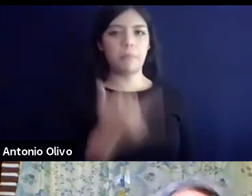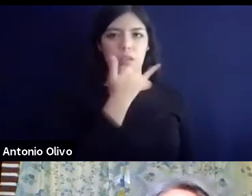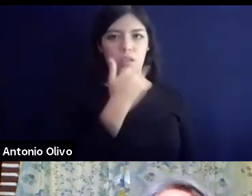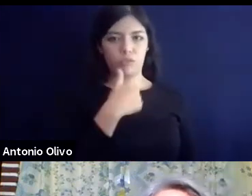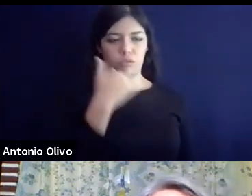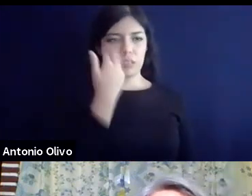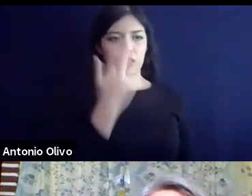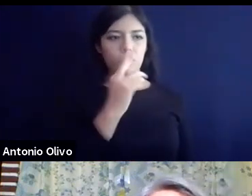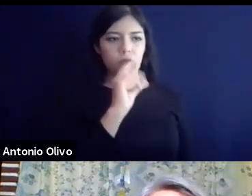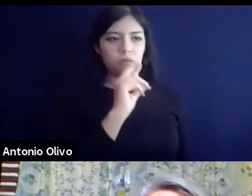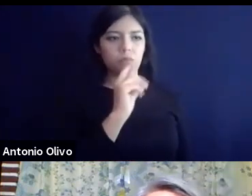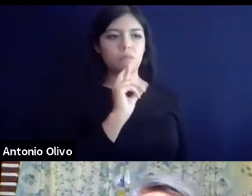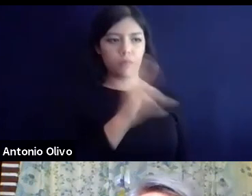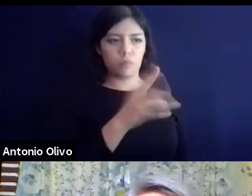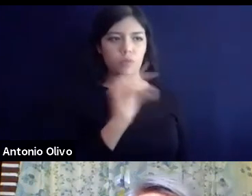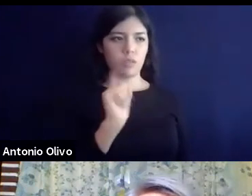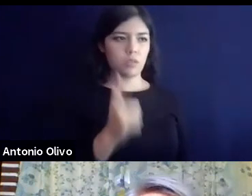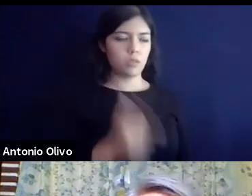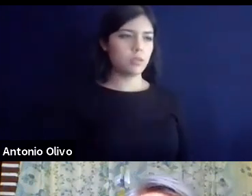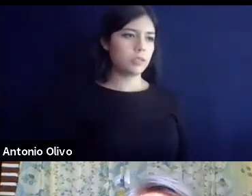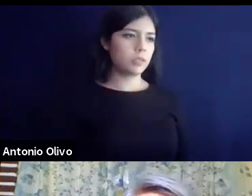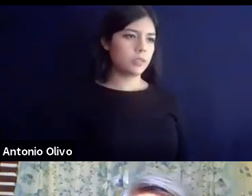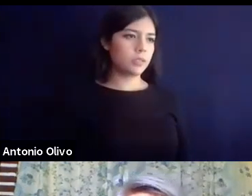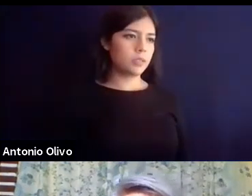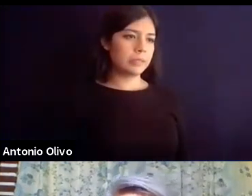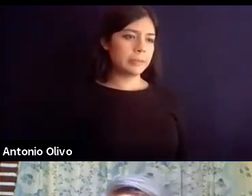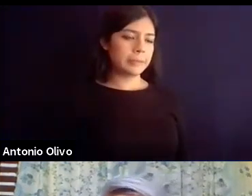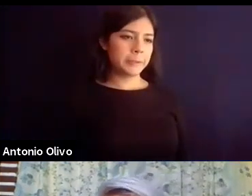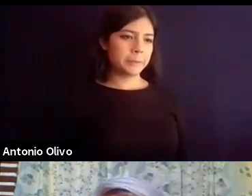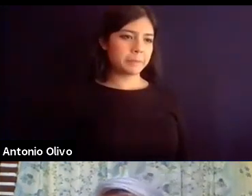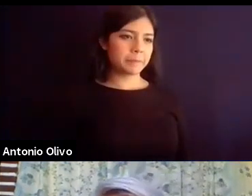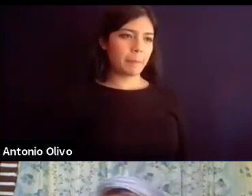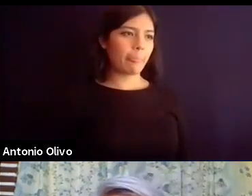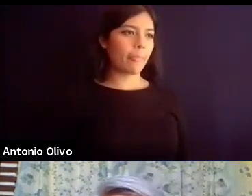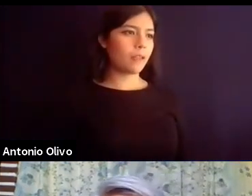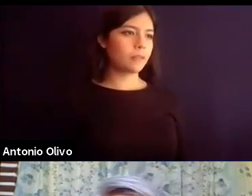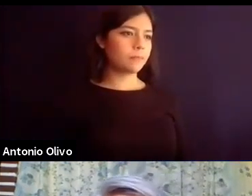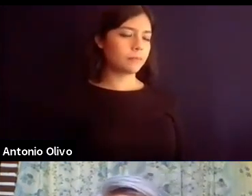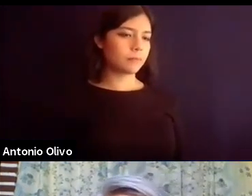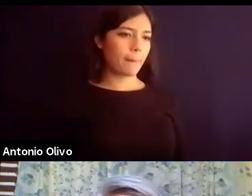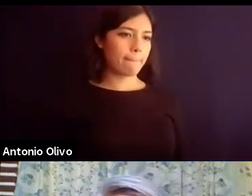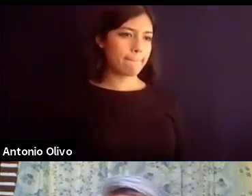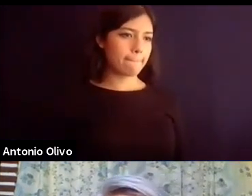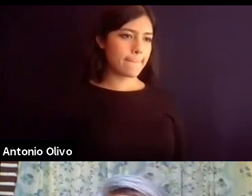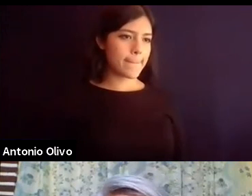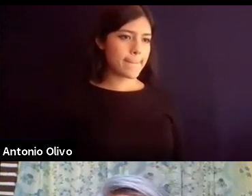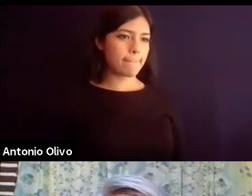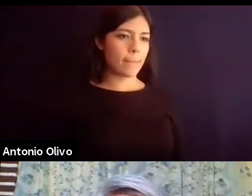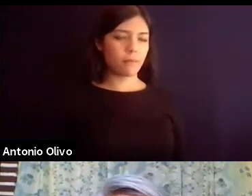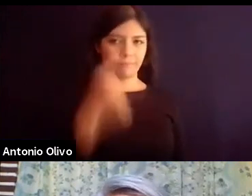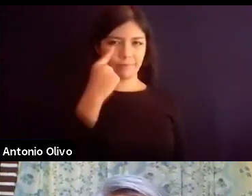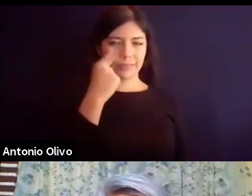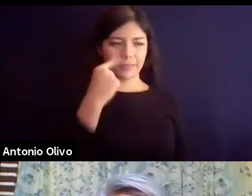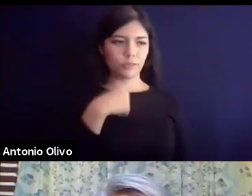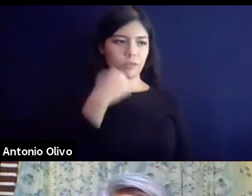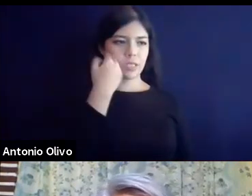Con el sentido de qué justifica o qué generó lo que dije, ¿no? En